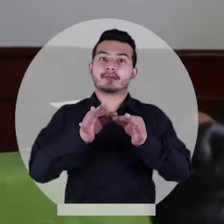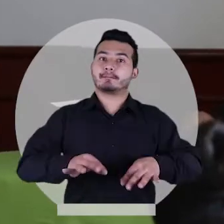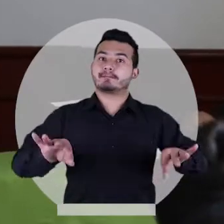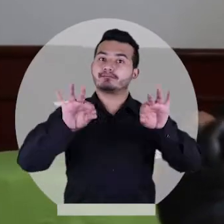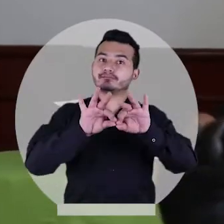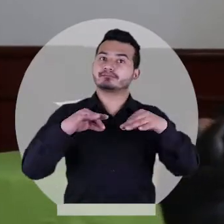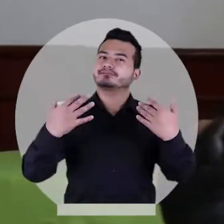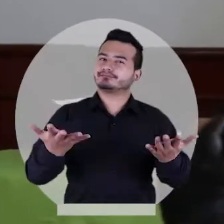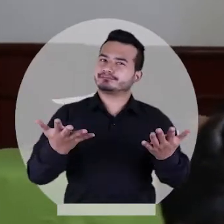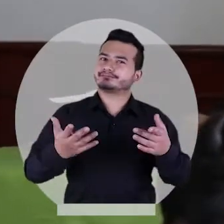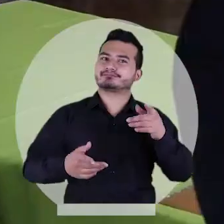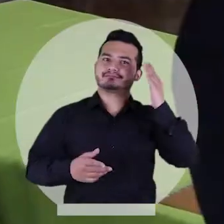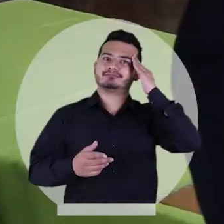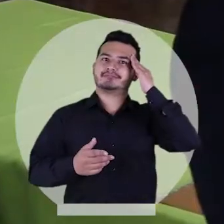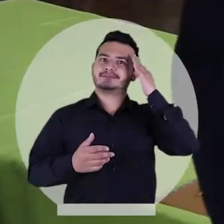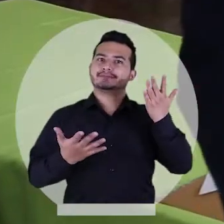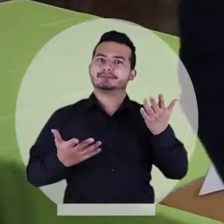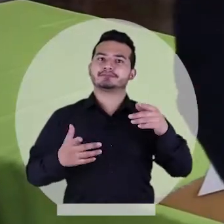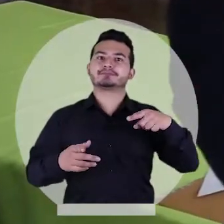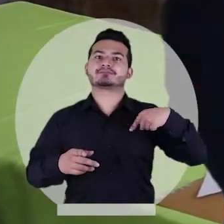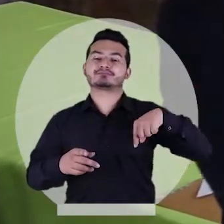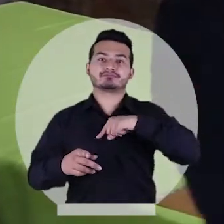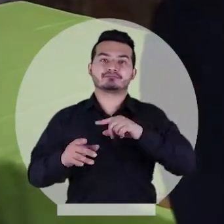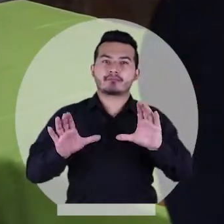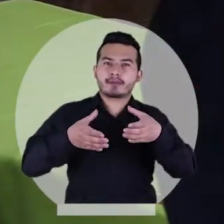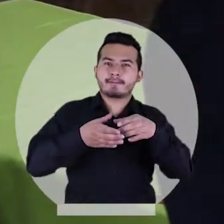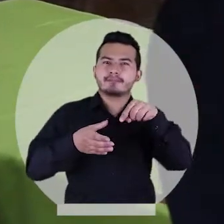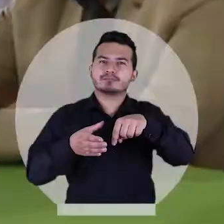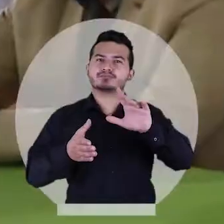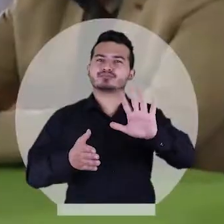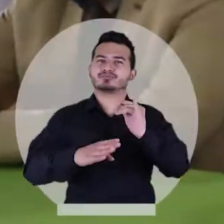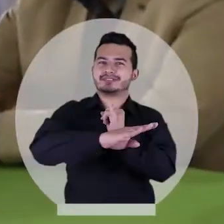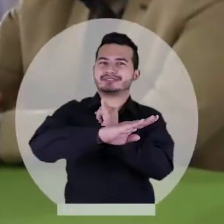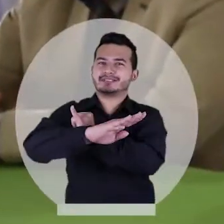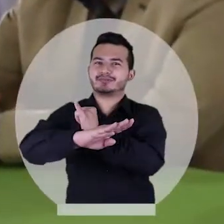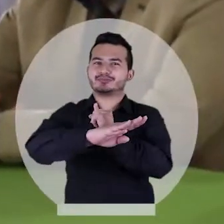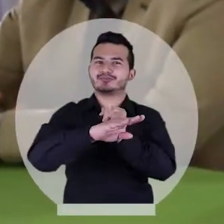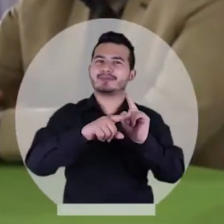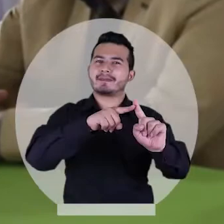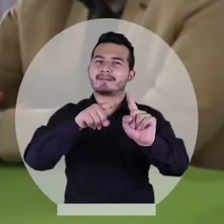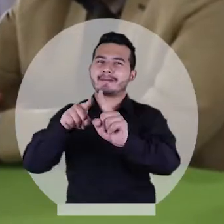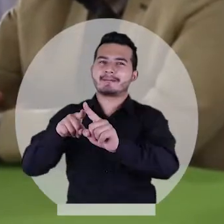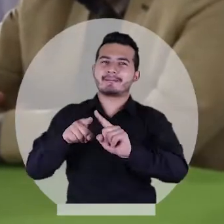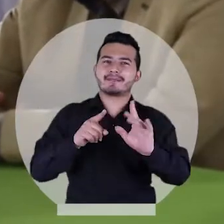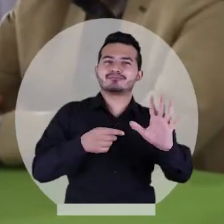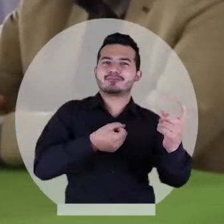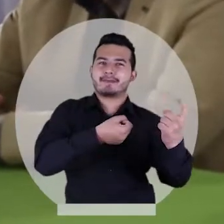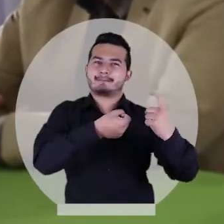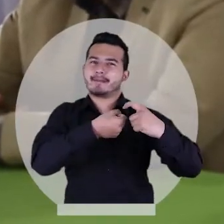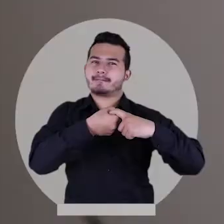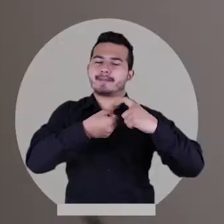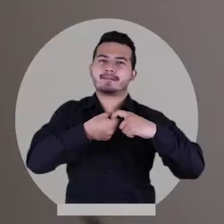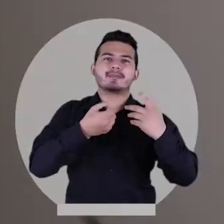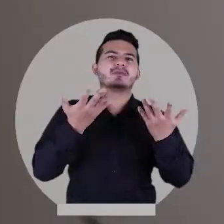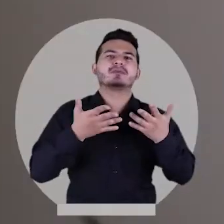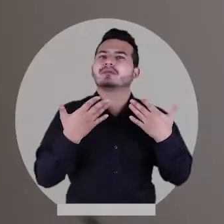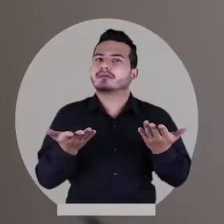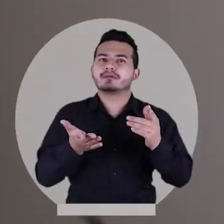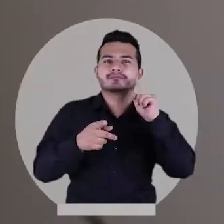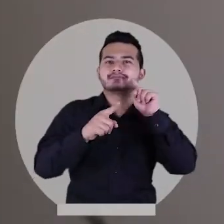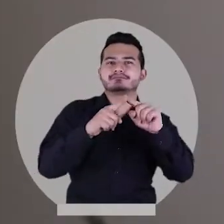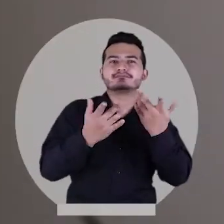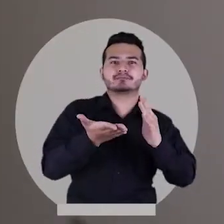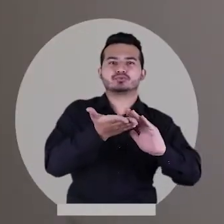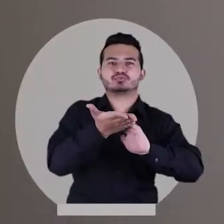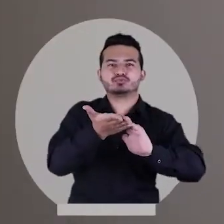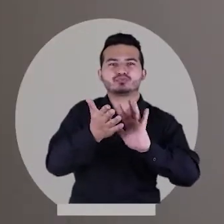importante de que la institucionalidad se vincule. Somos coadyuvantes de estas gestiones, de lo que tiene que ver con la solución de los problemas